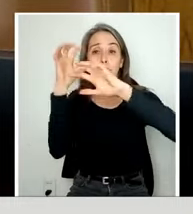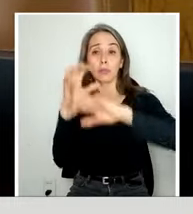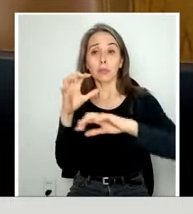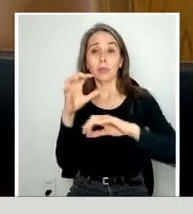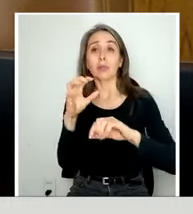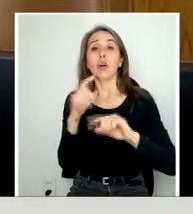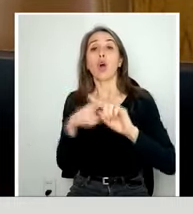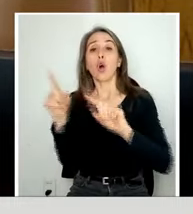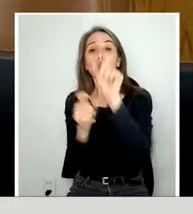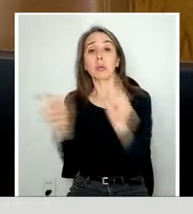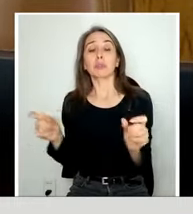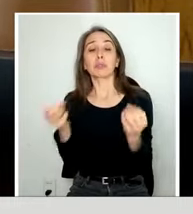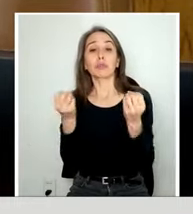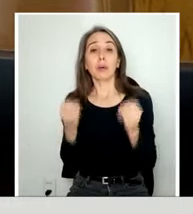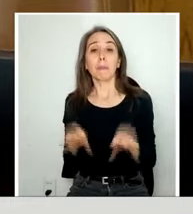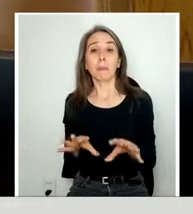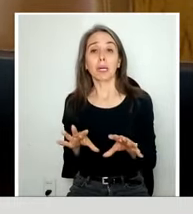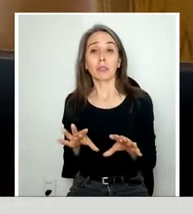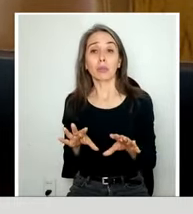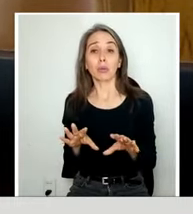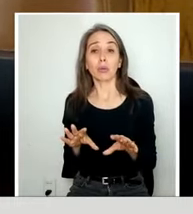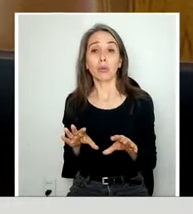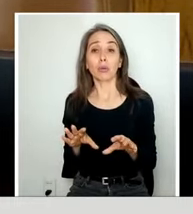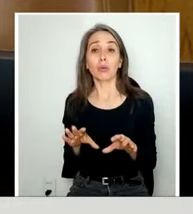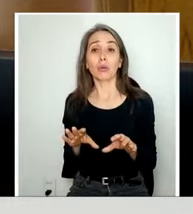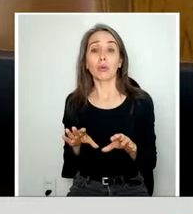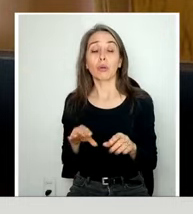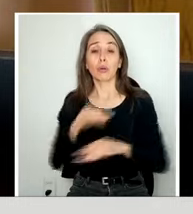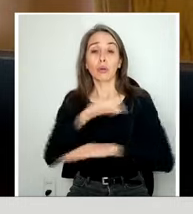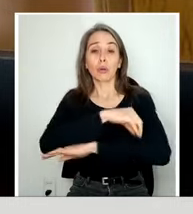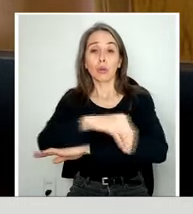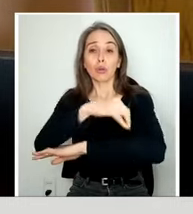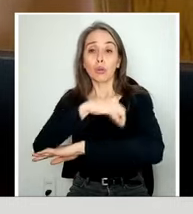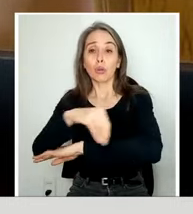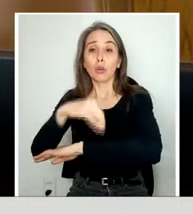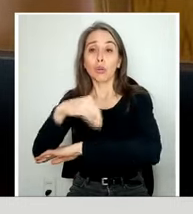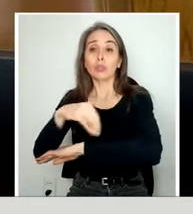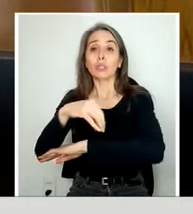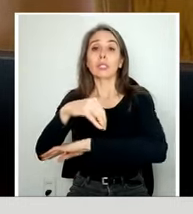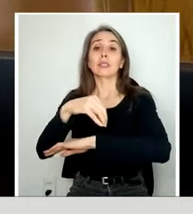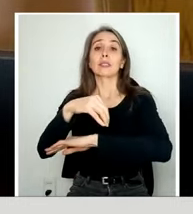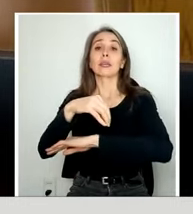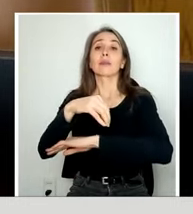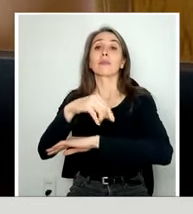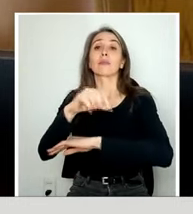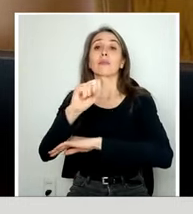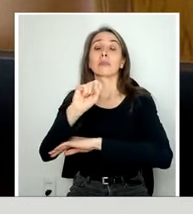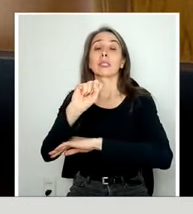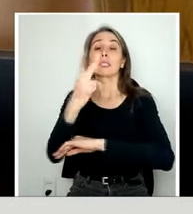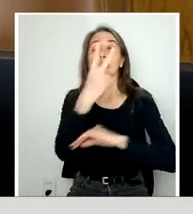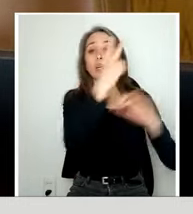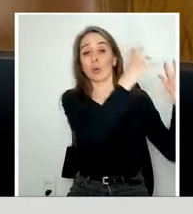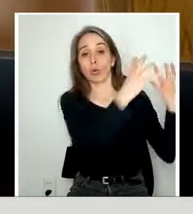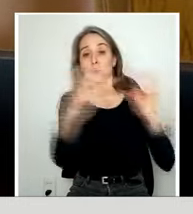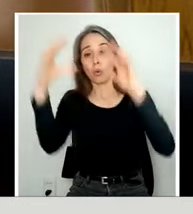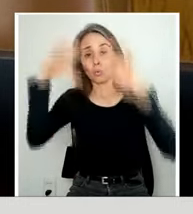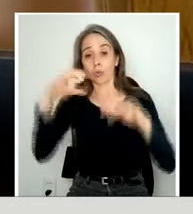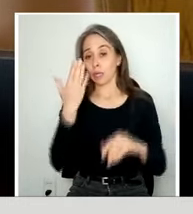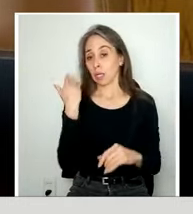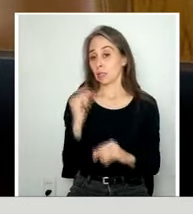perdieron sus cosechas sus plantaciones en el segundo frente que recién acaba de